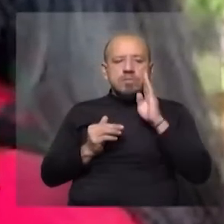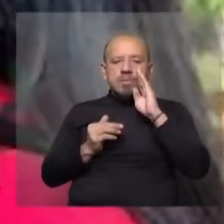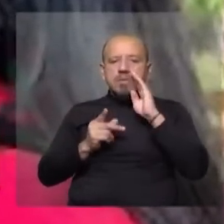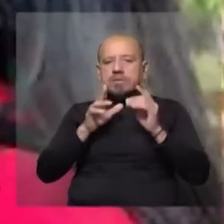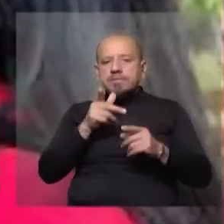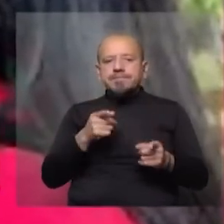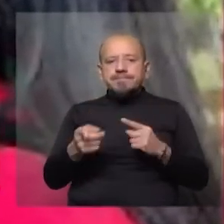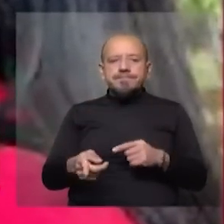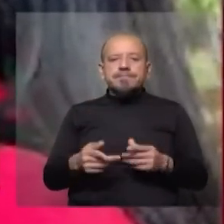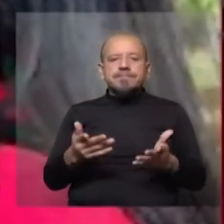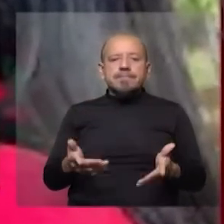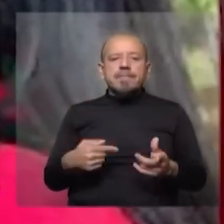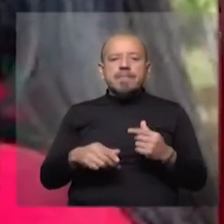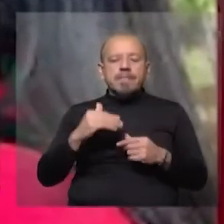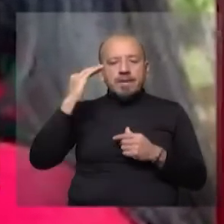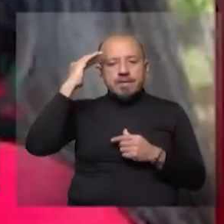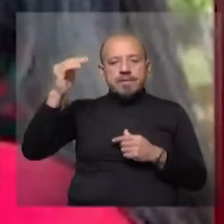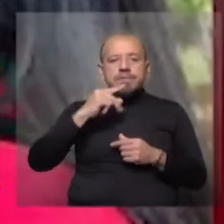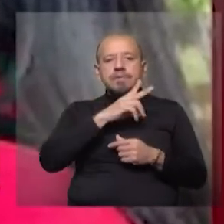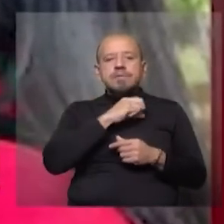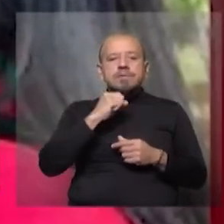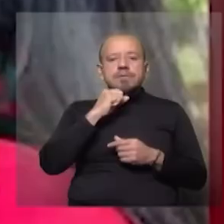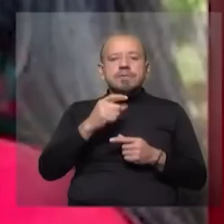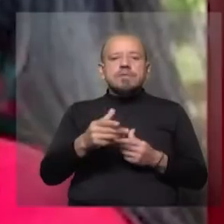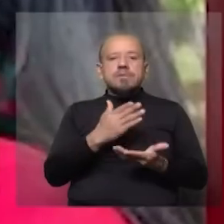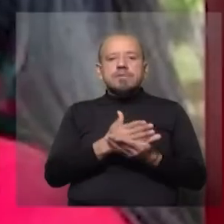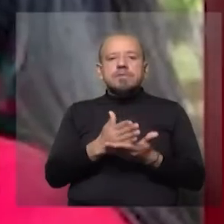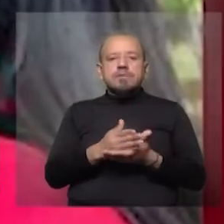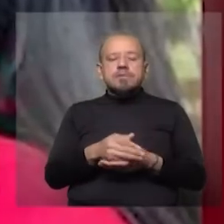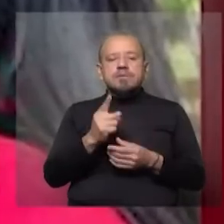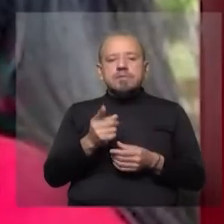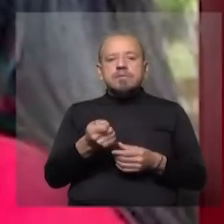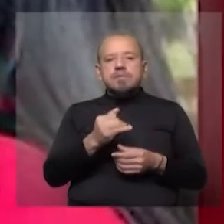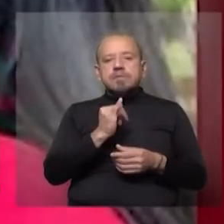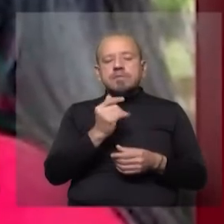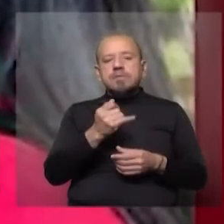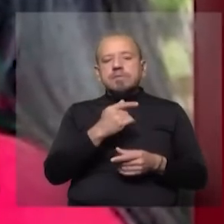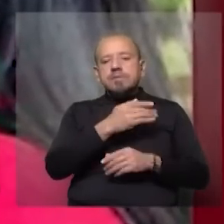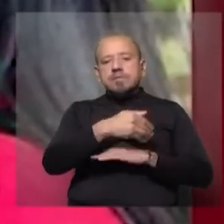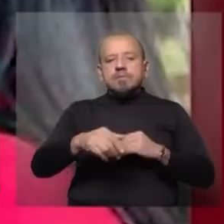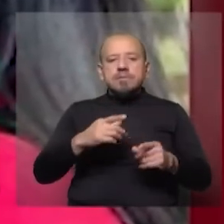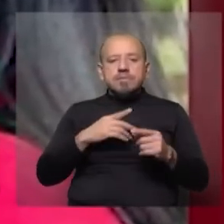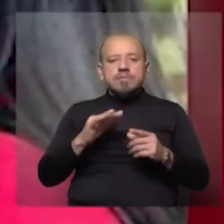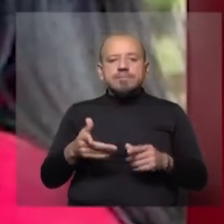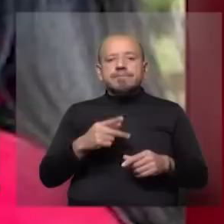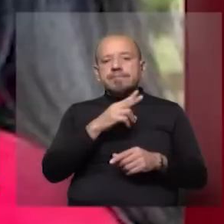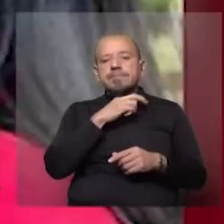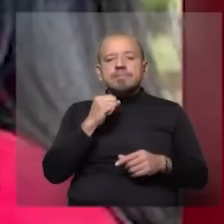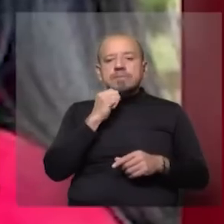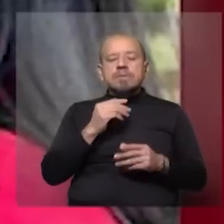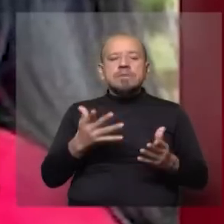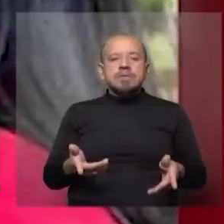e hija fueron recibidas por militares israelíes en la frontera con la franja de gaza y según el comunicado ya se encuentran en Israel para